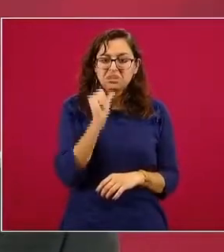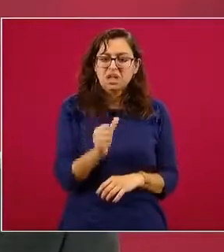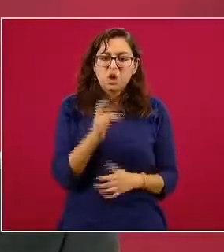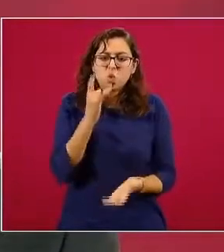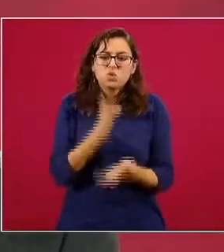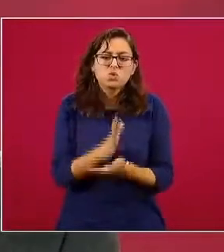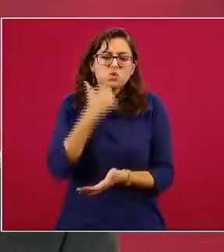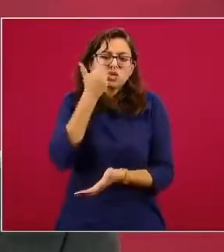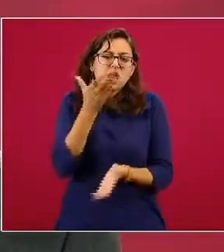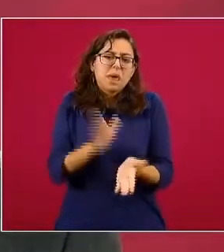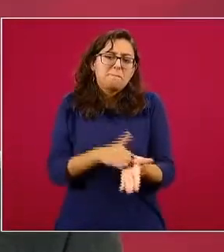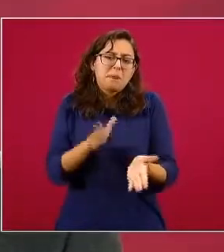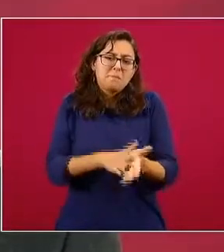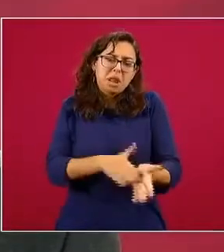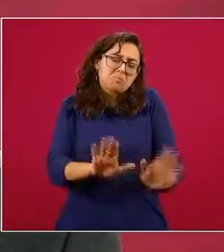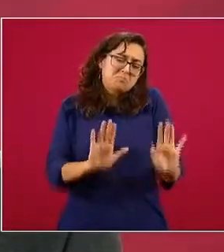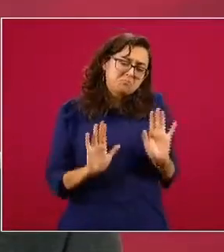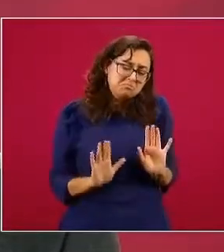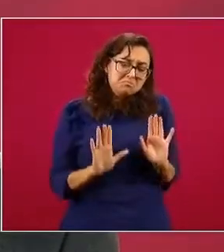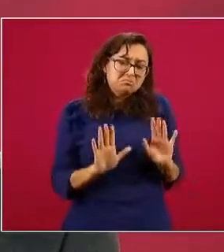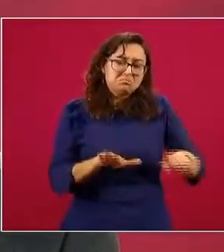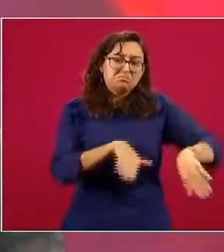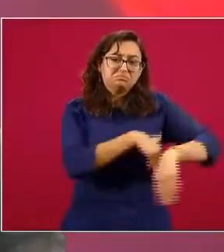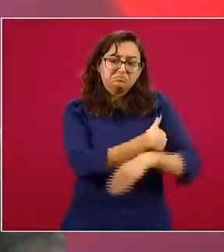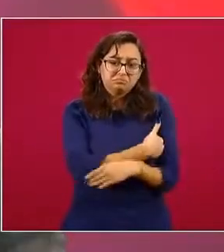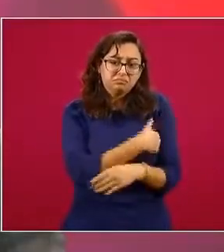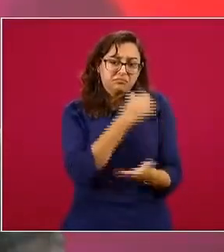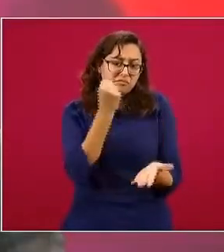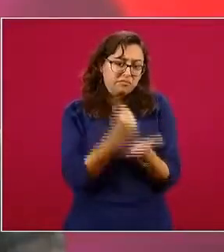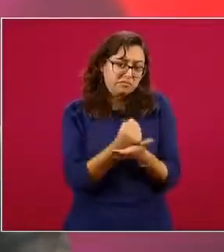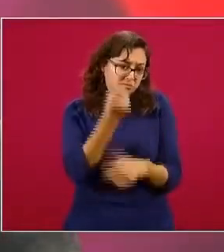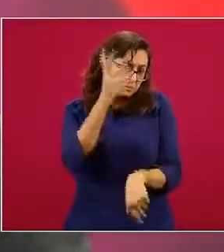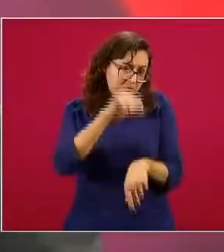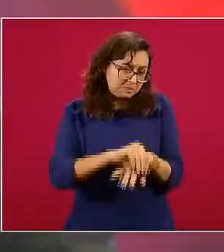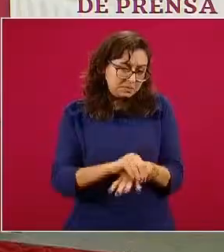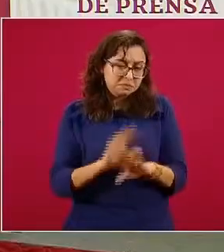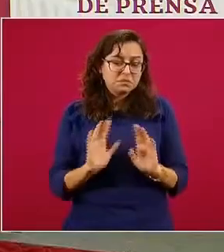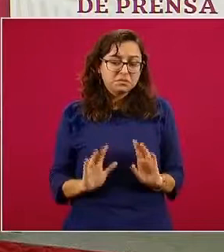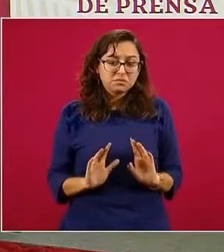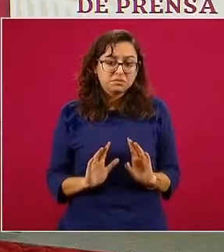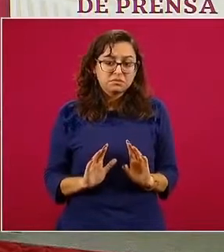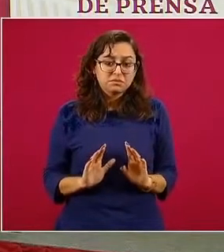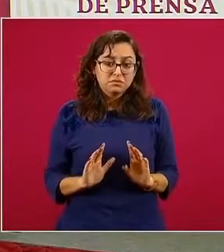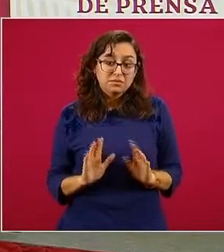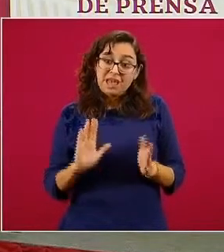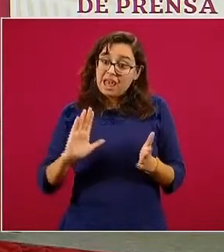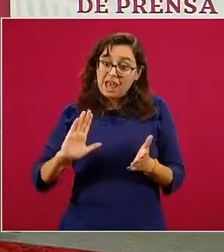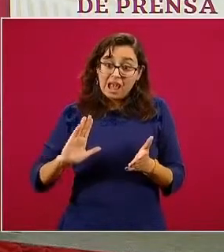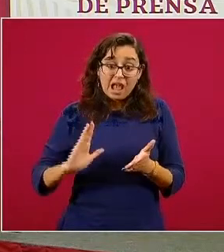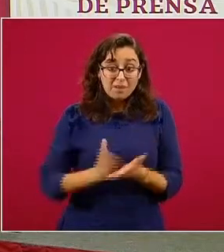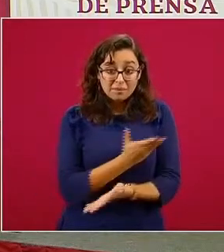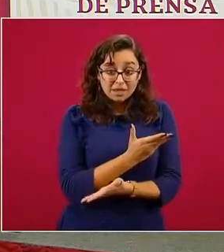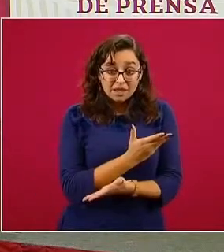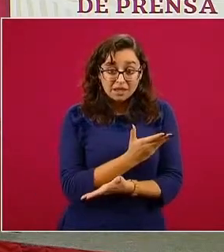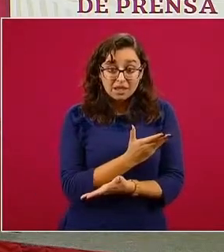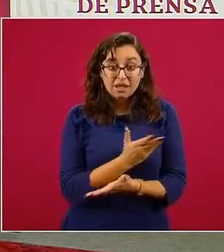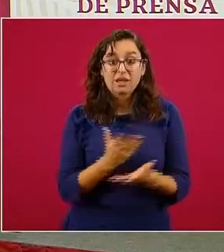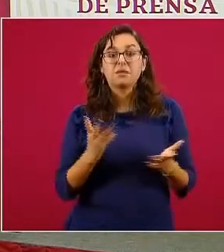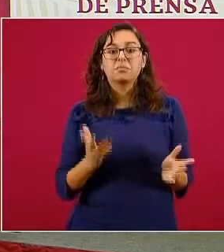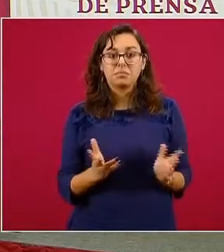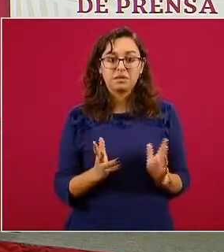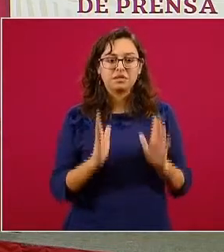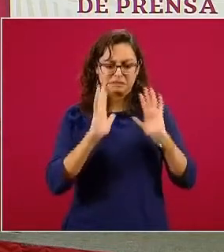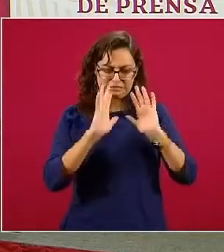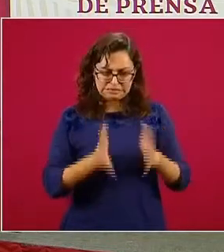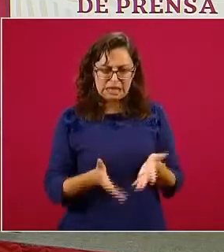ha recibido la autorización. Técnicamente se llama autorización sanitaria. Punto y aparte está el hecho de que todo